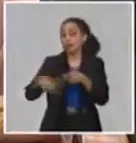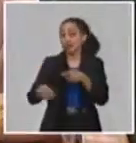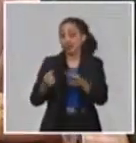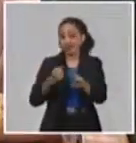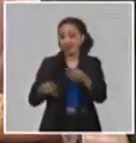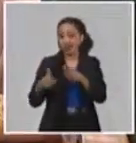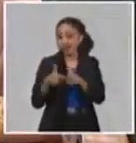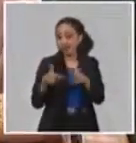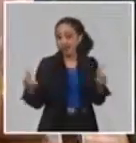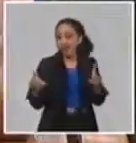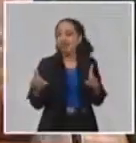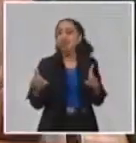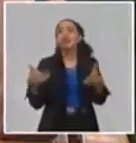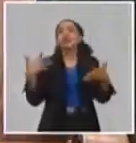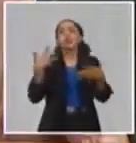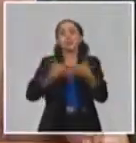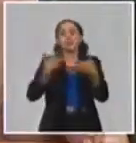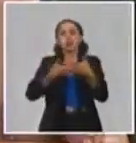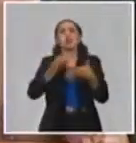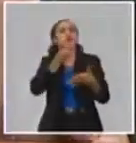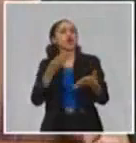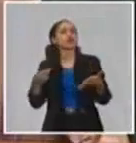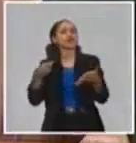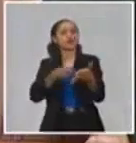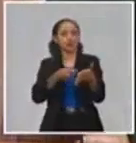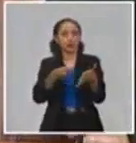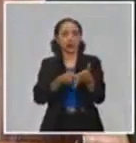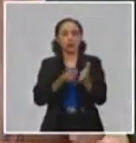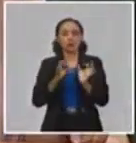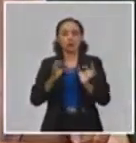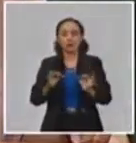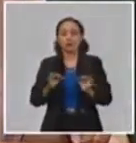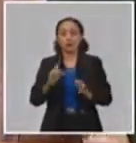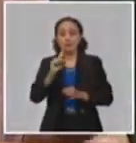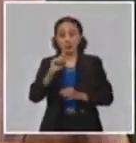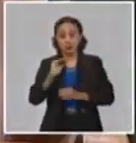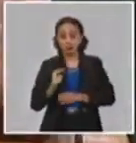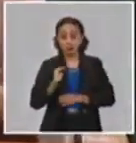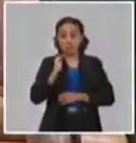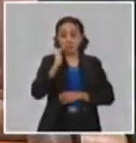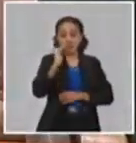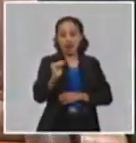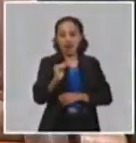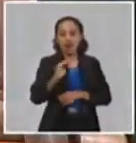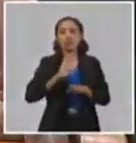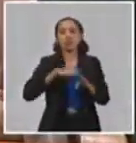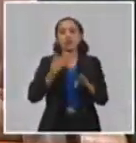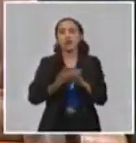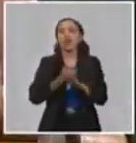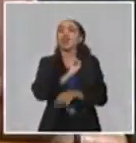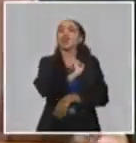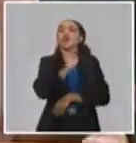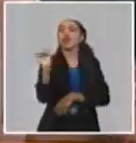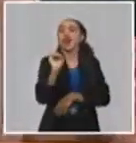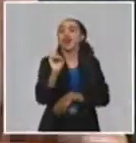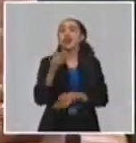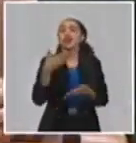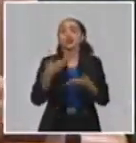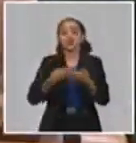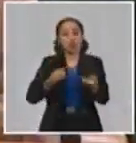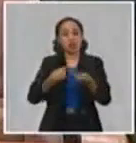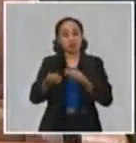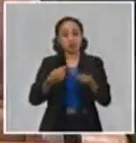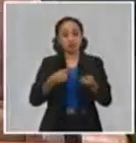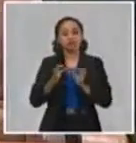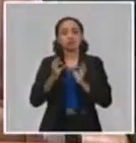las empresas. Ya vencimos un primer, digamos, un primer escalón para poder llegar a la unidad minorista. Eso es un proceso que hemos